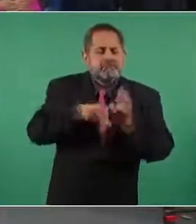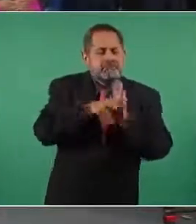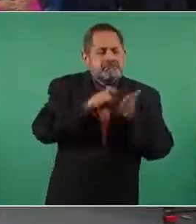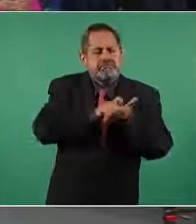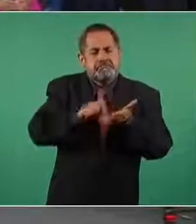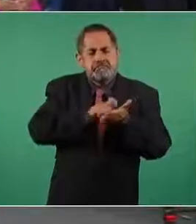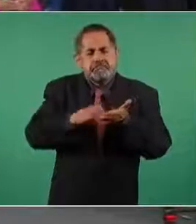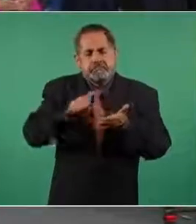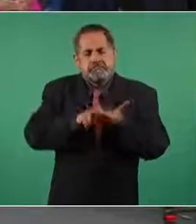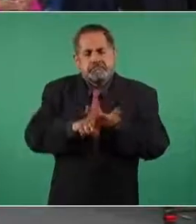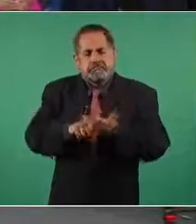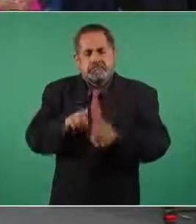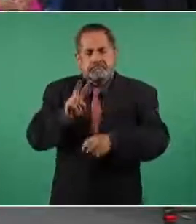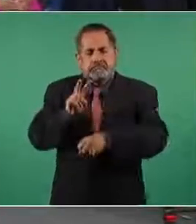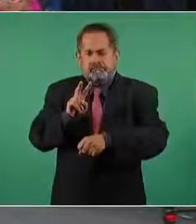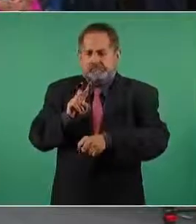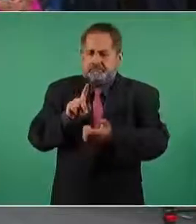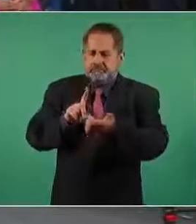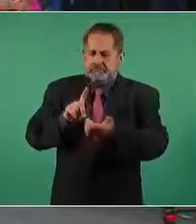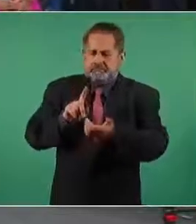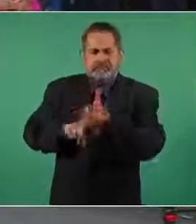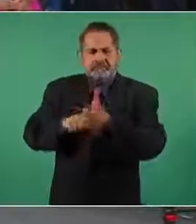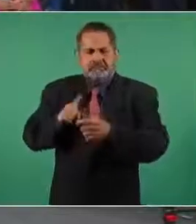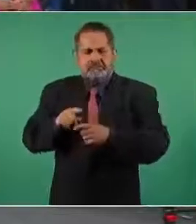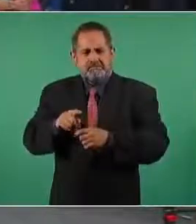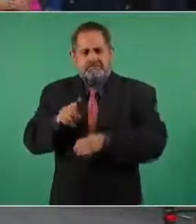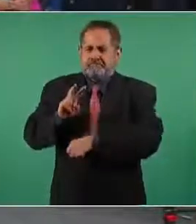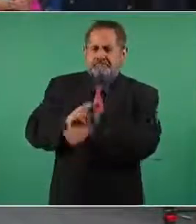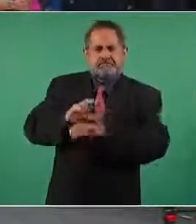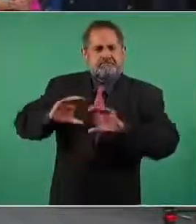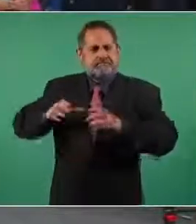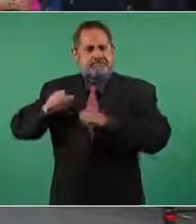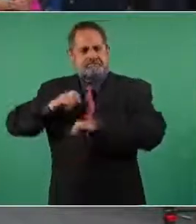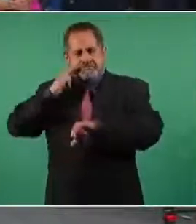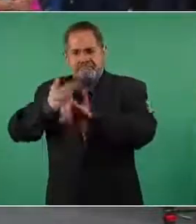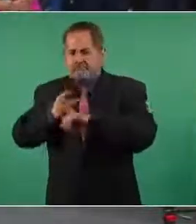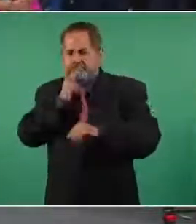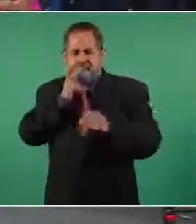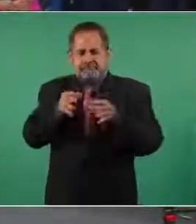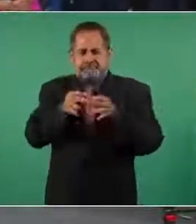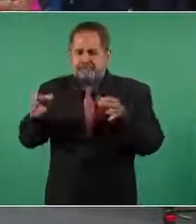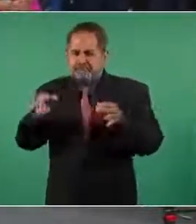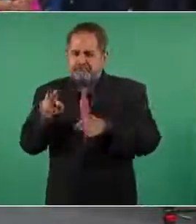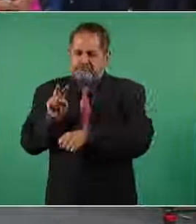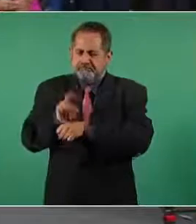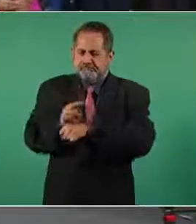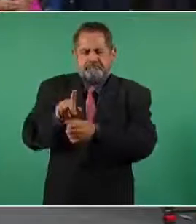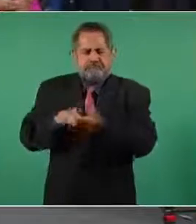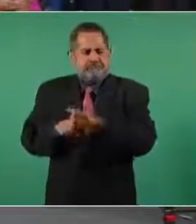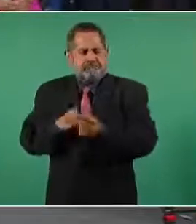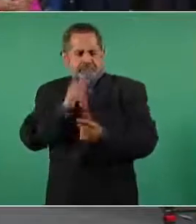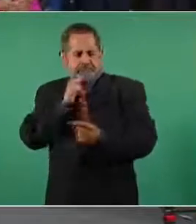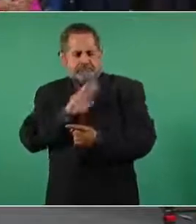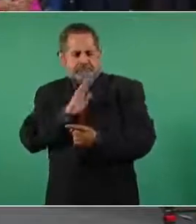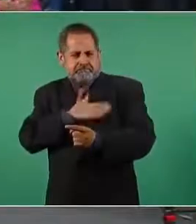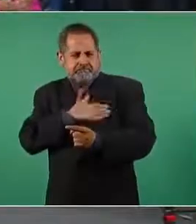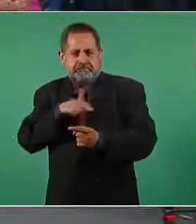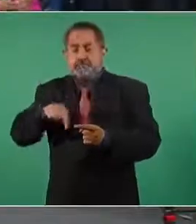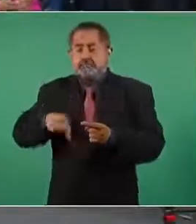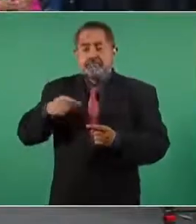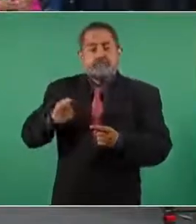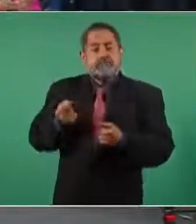somos guardianes de las palabras, somos los cancerberos de este común idioma que es el español y de aquí han salido